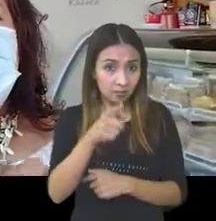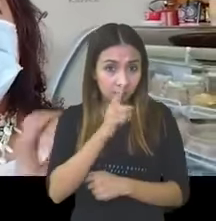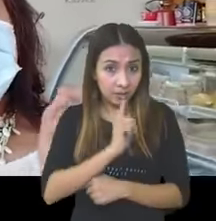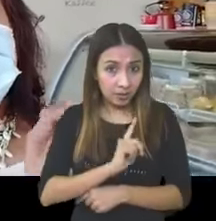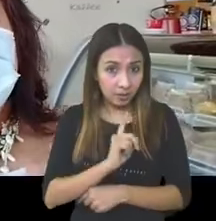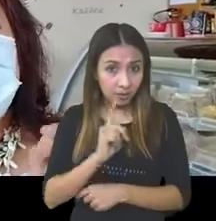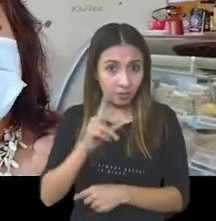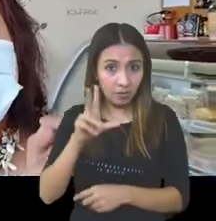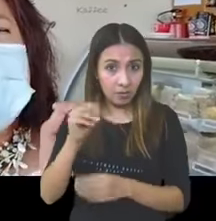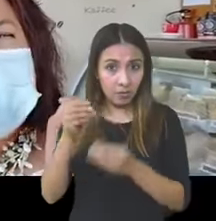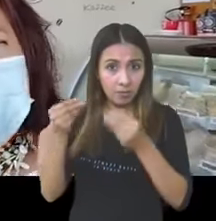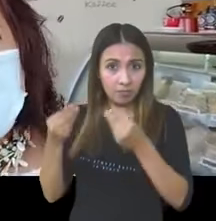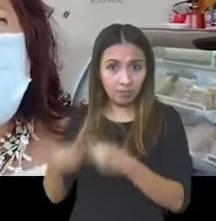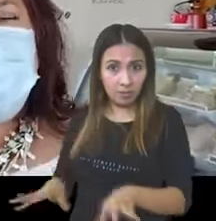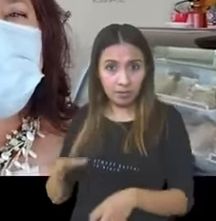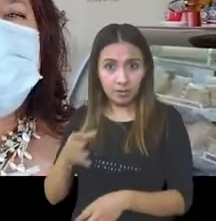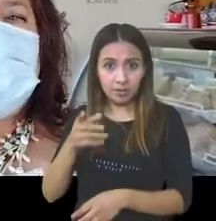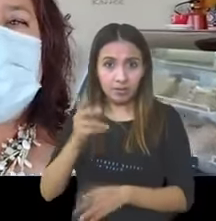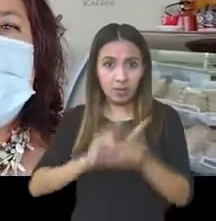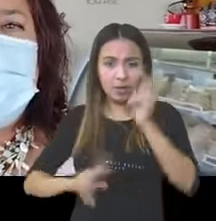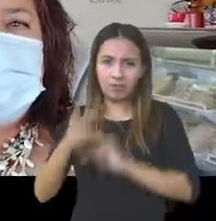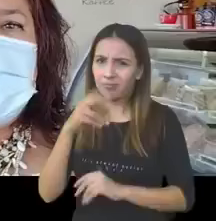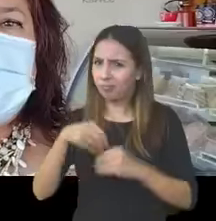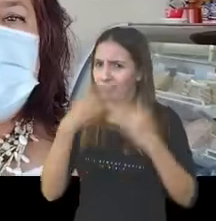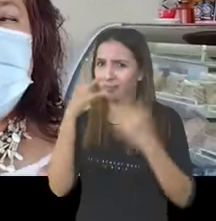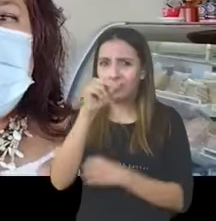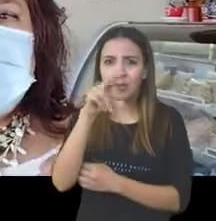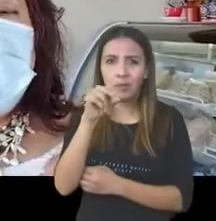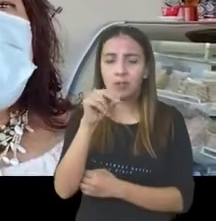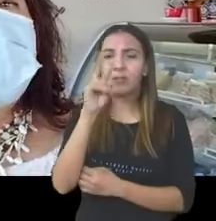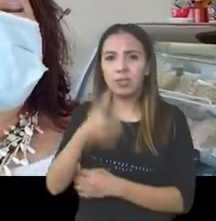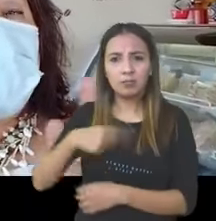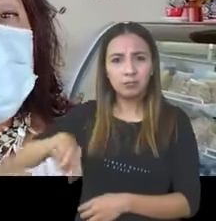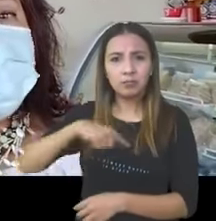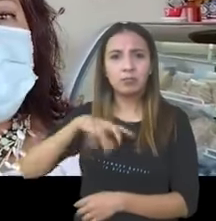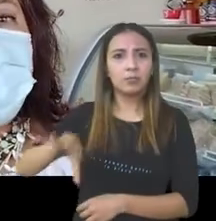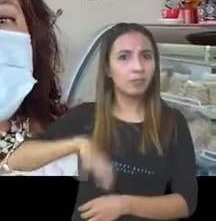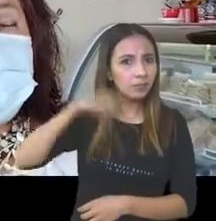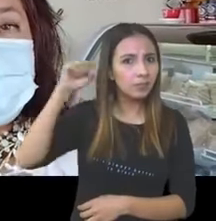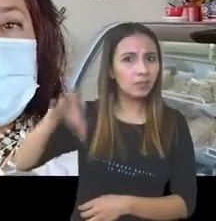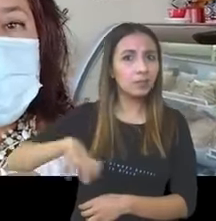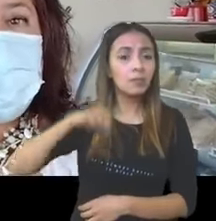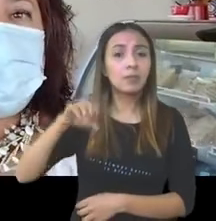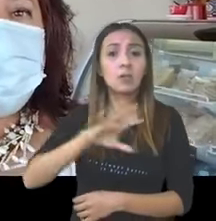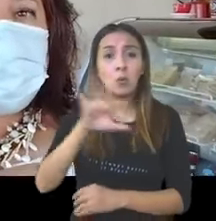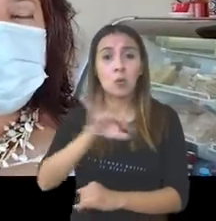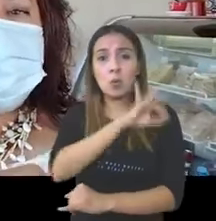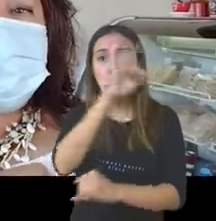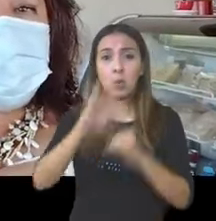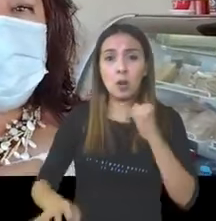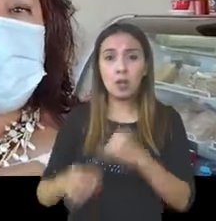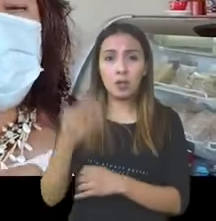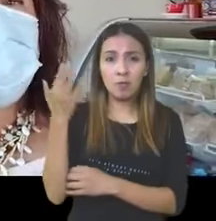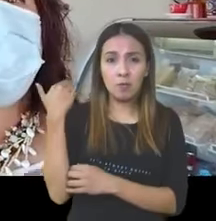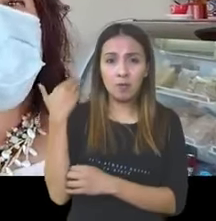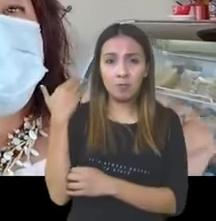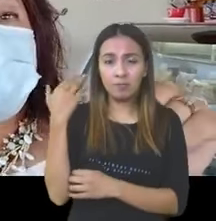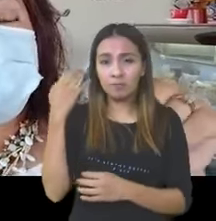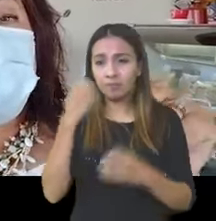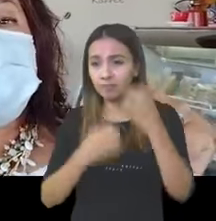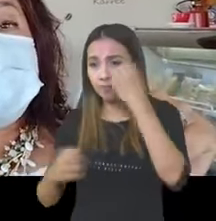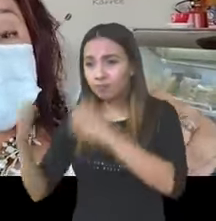no. Y fíjate que hemos esmerado mucho nuestro proceso interno, porque en la última revisión que tuvimos por sindicatura,